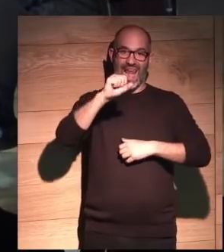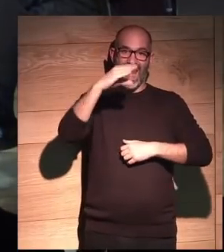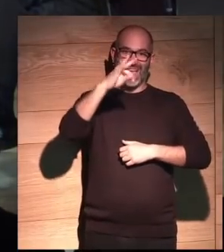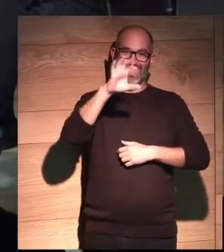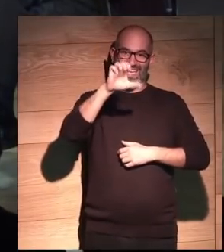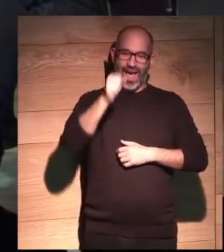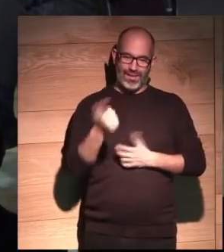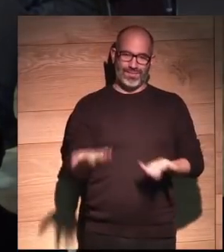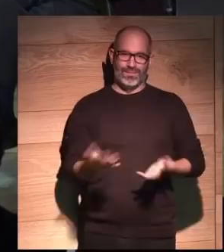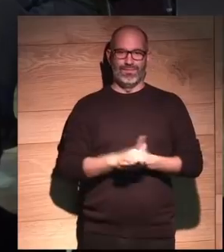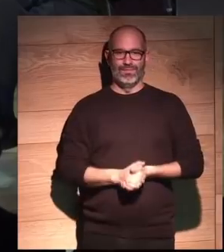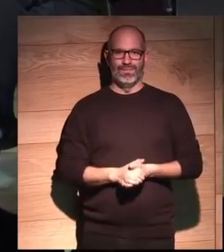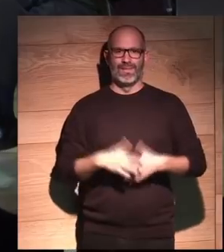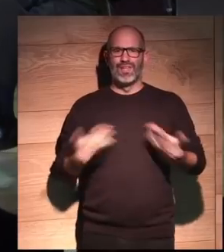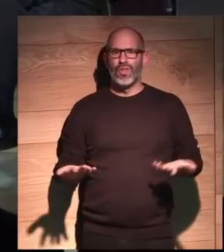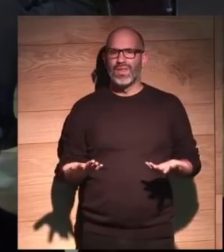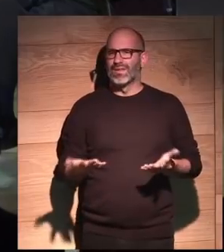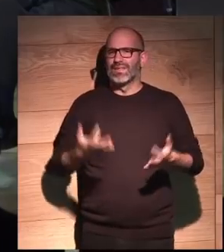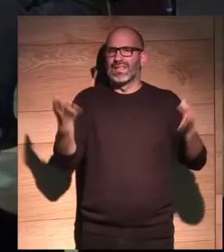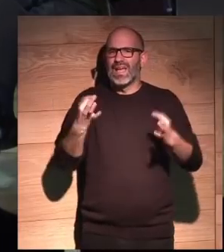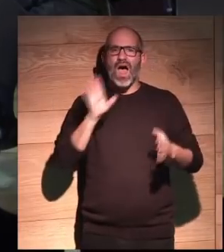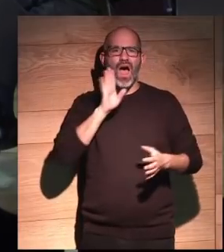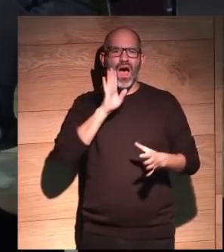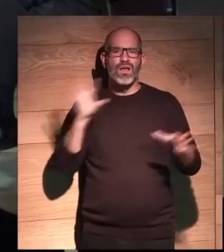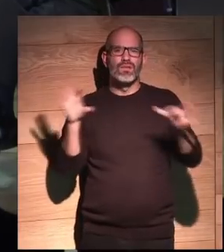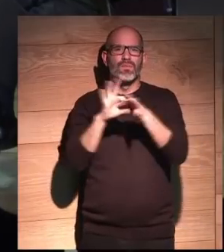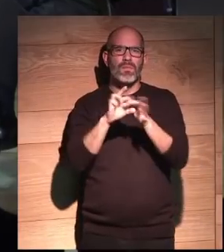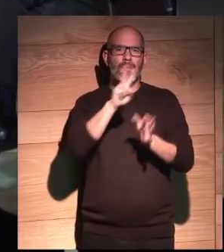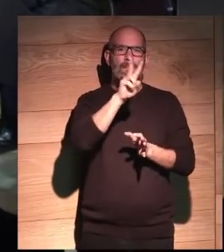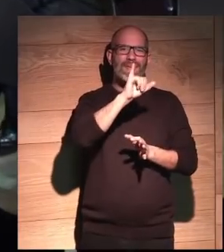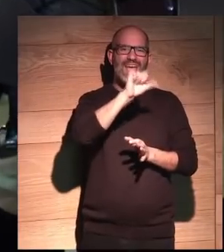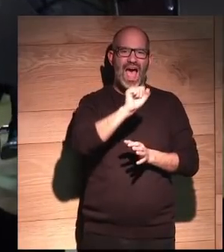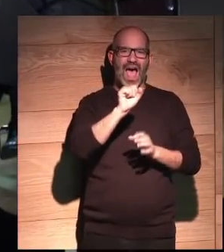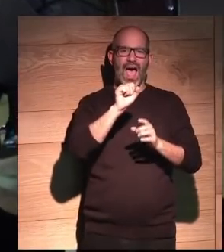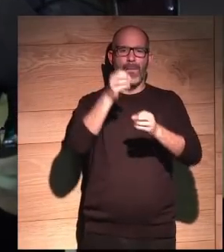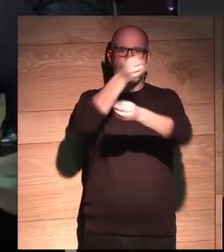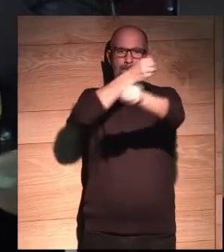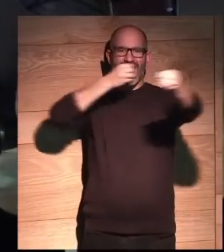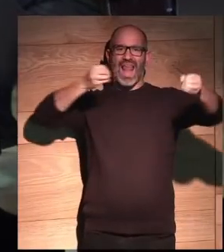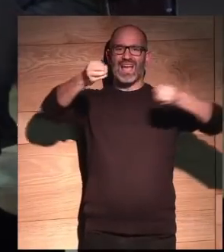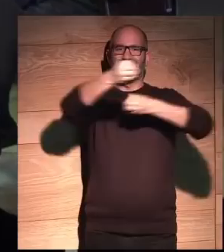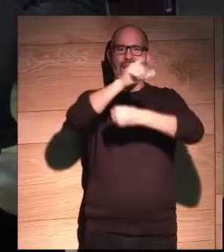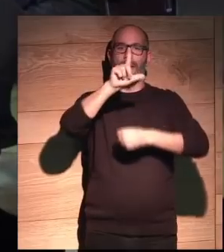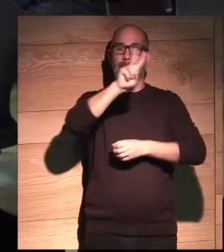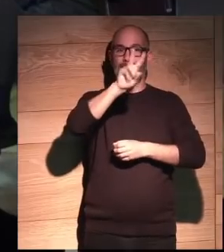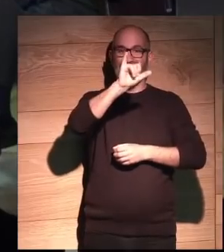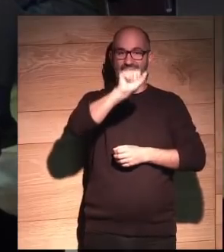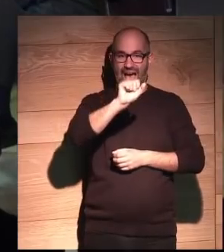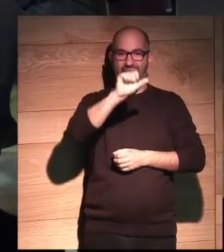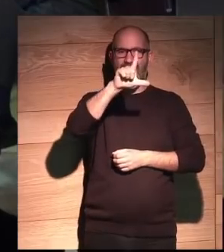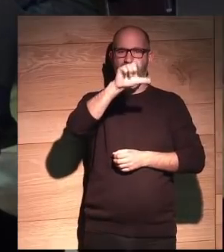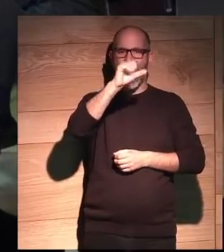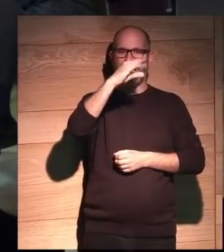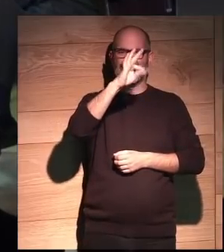Y... ¿qué tiene que ver esto, me decías? Con la vía láctea. Con la vía láctea, claro. Bueno, ya lo digo yo, claro, porque ya acabo de hacer todo el